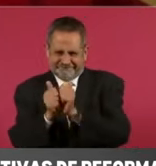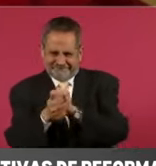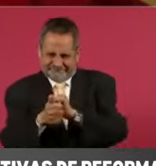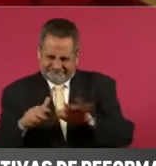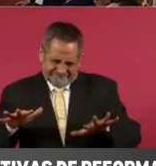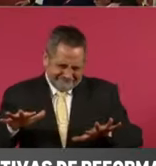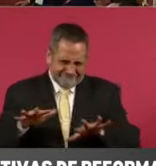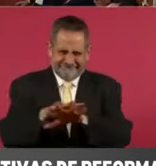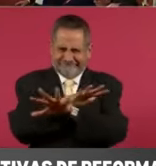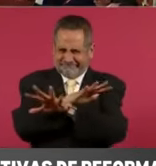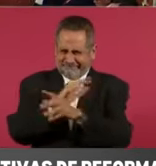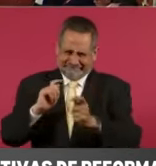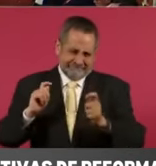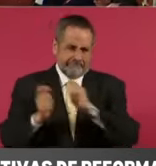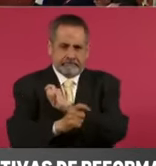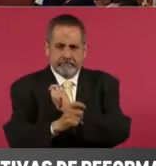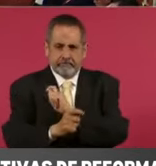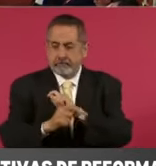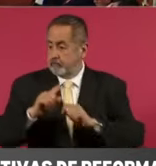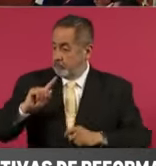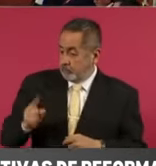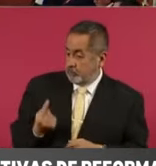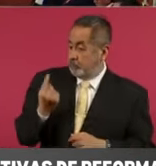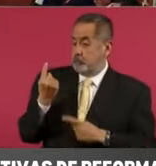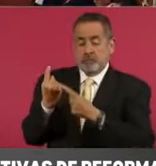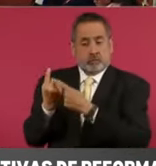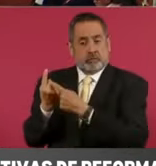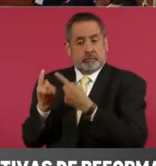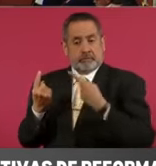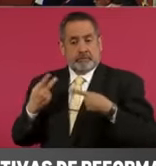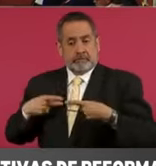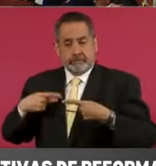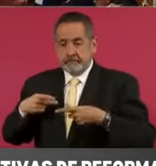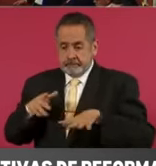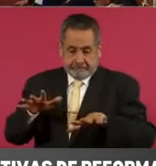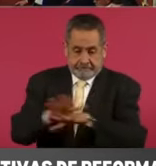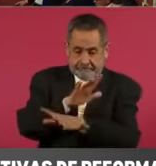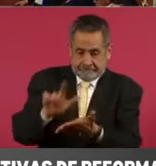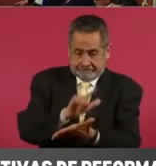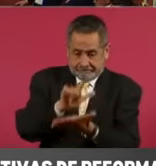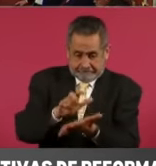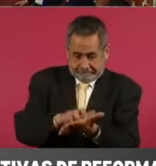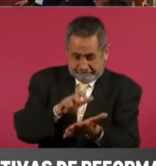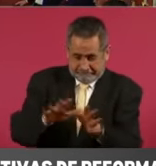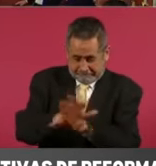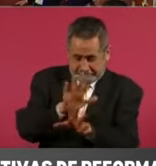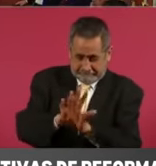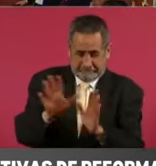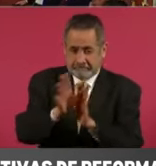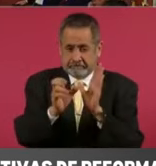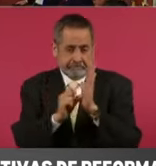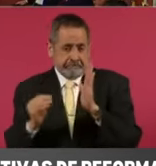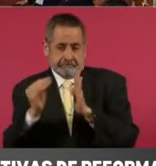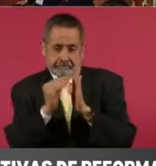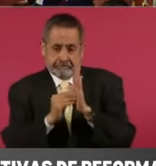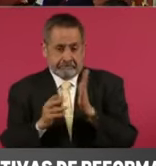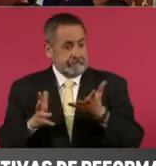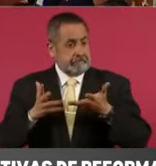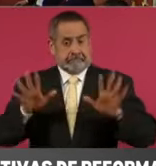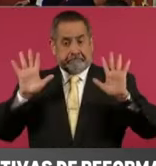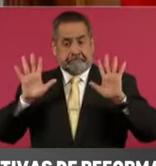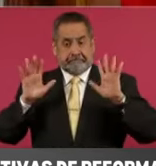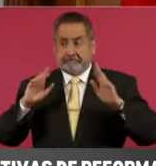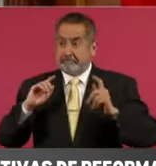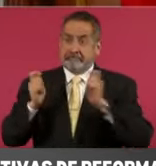marcha no depende únicamente de las reformas a la Constitución y a las leyes.